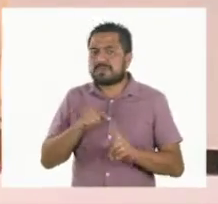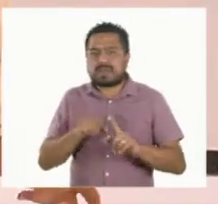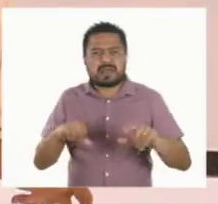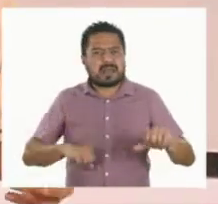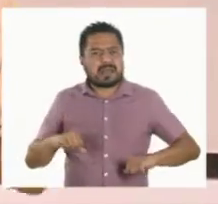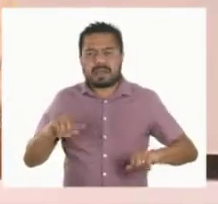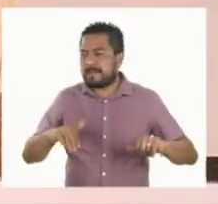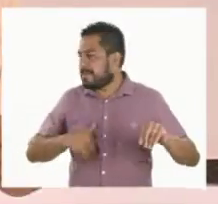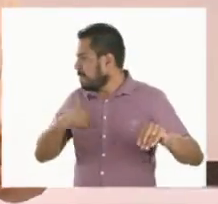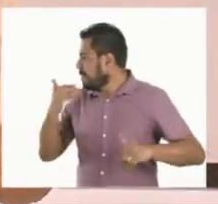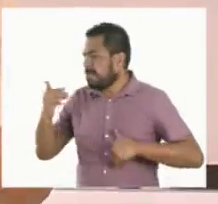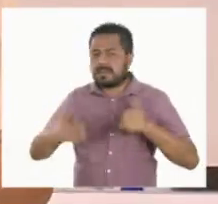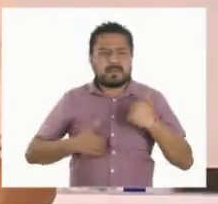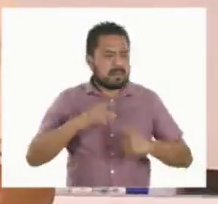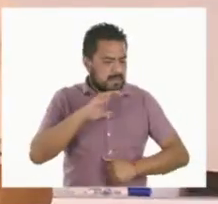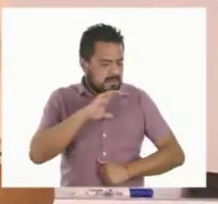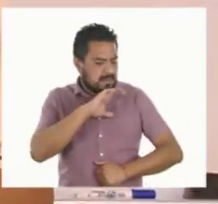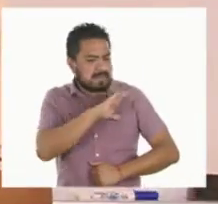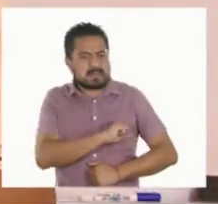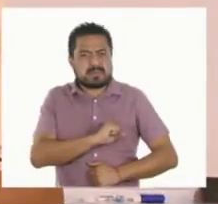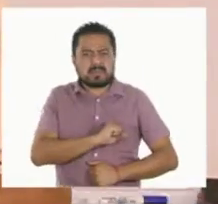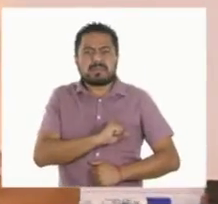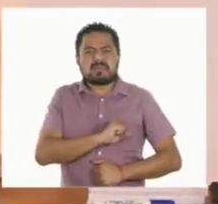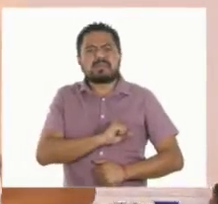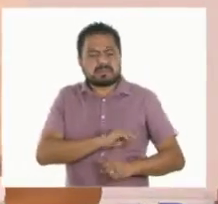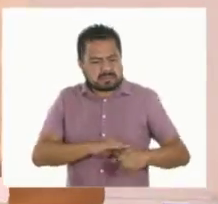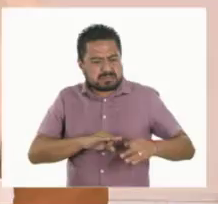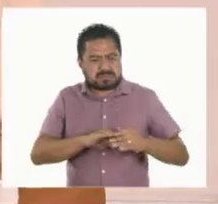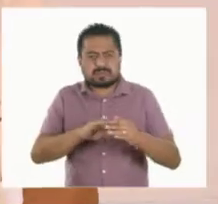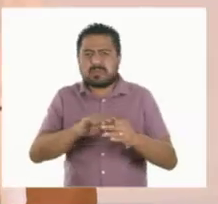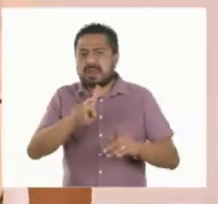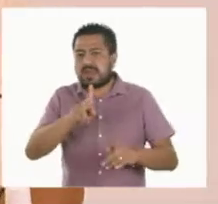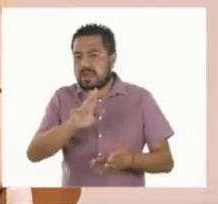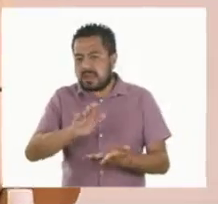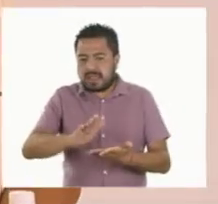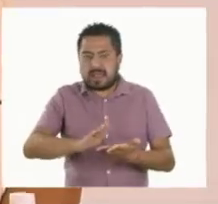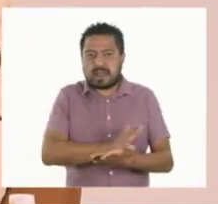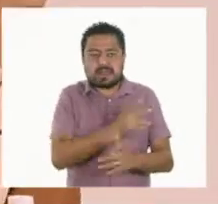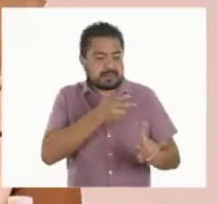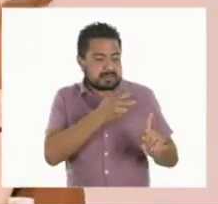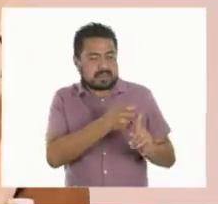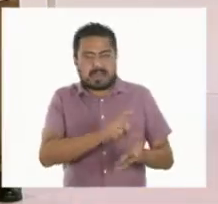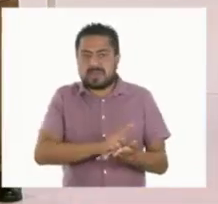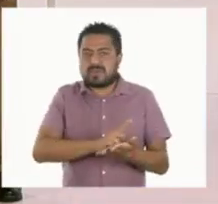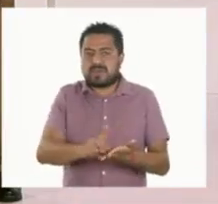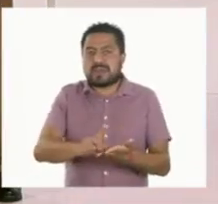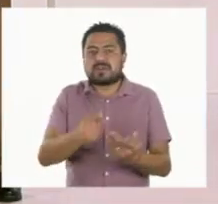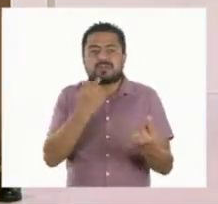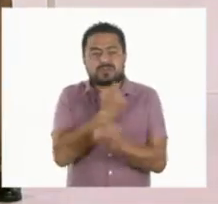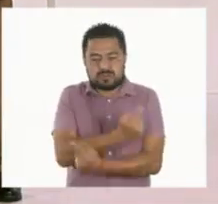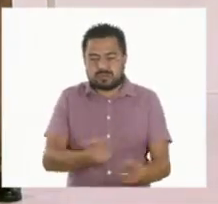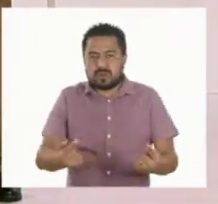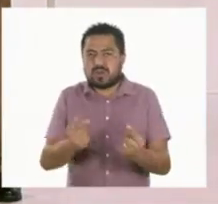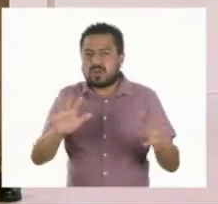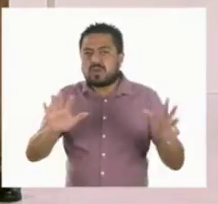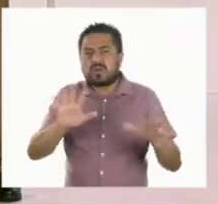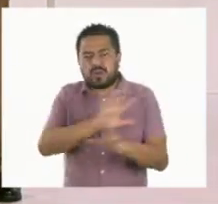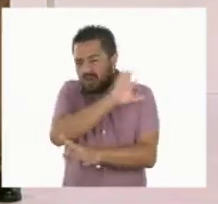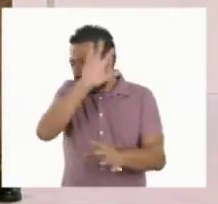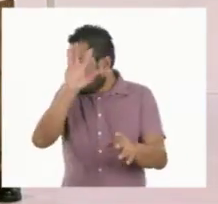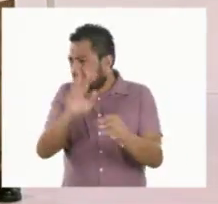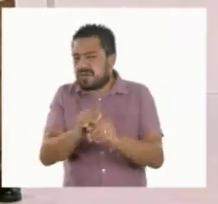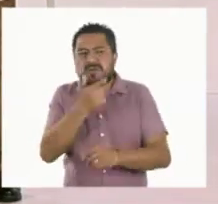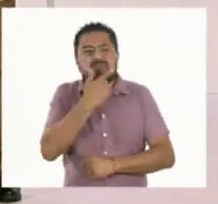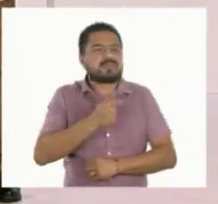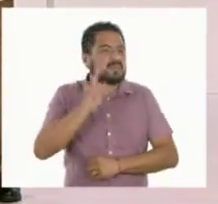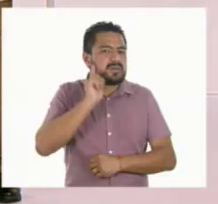muy divertida que nos gusta, a la que debemos recurrir, sino que además es un derecho de los niños. Todos los niños y